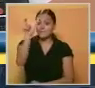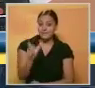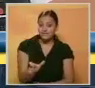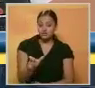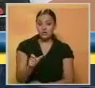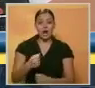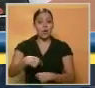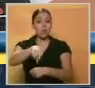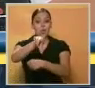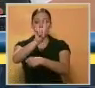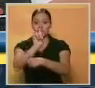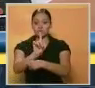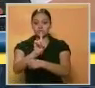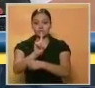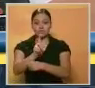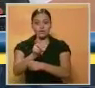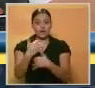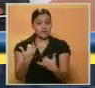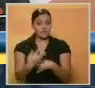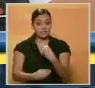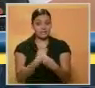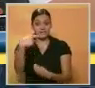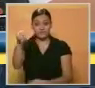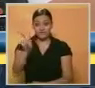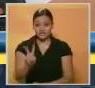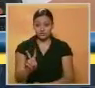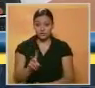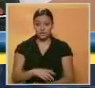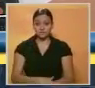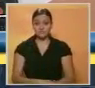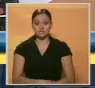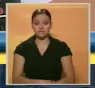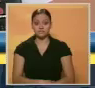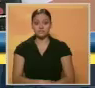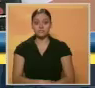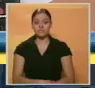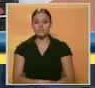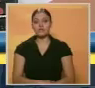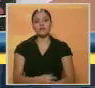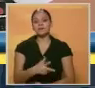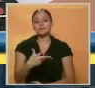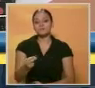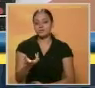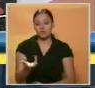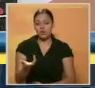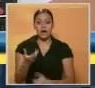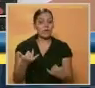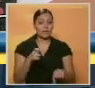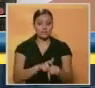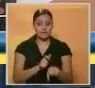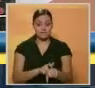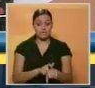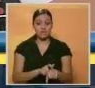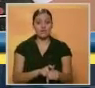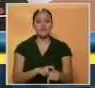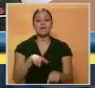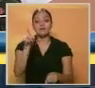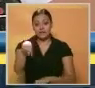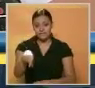persona al grado en que se está concentrando en Venezuela, no solamente en este momento, sino